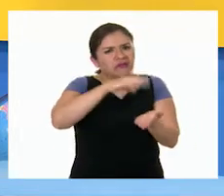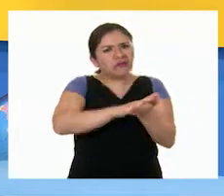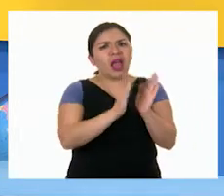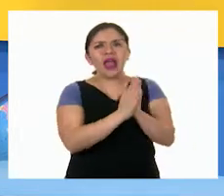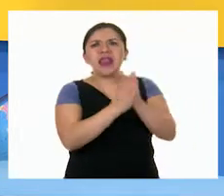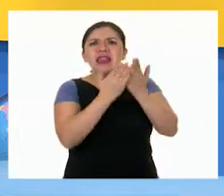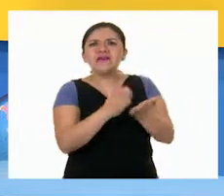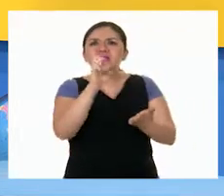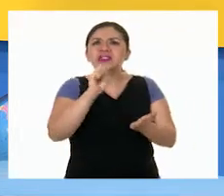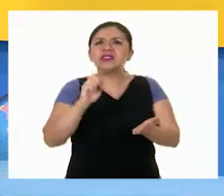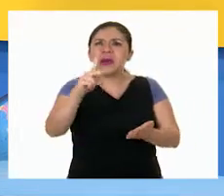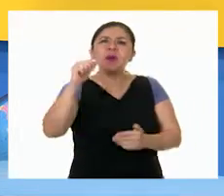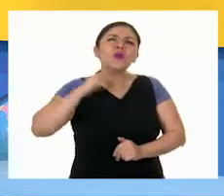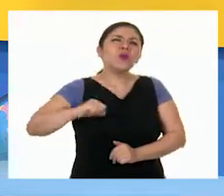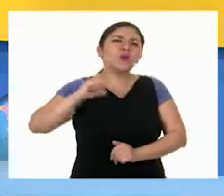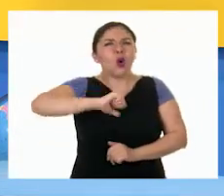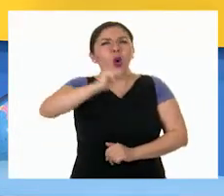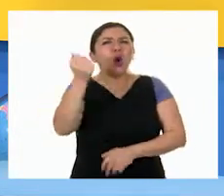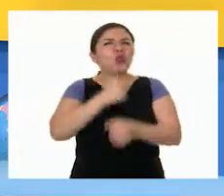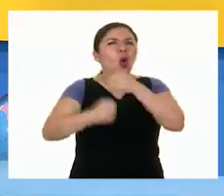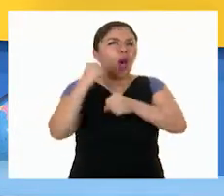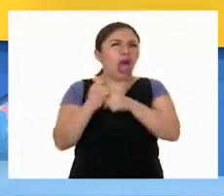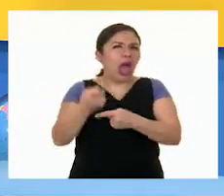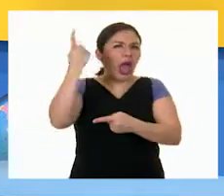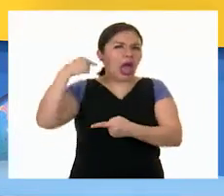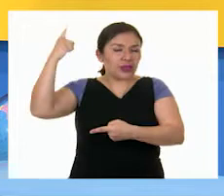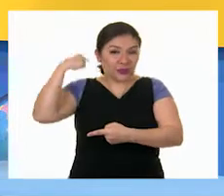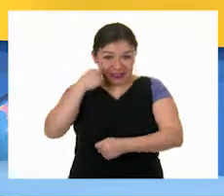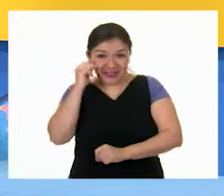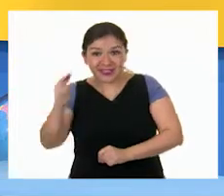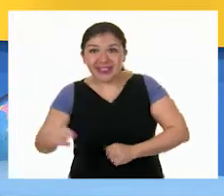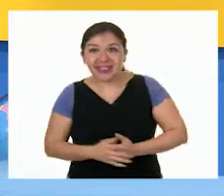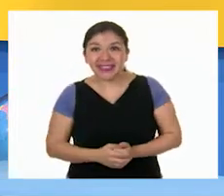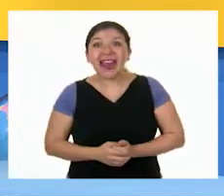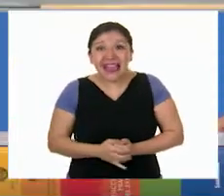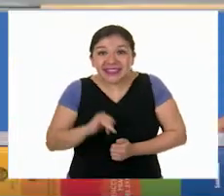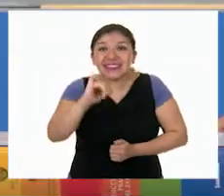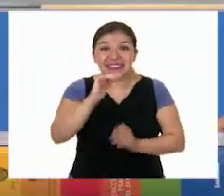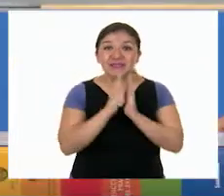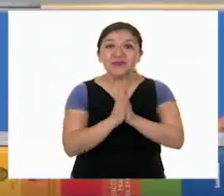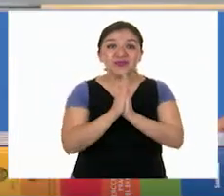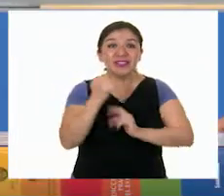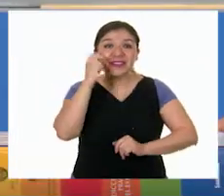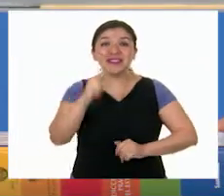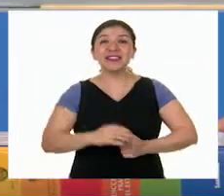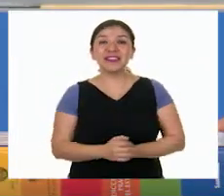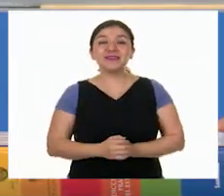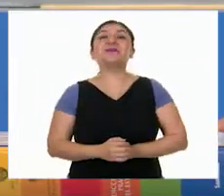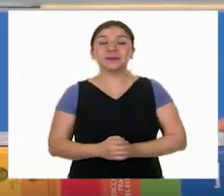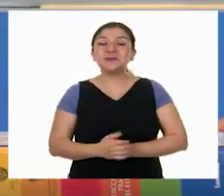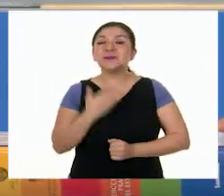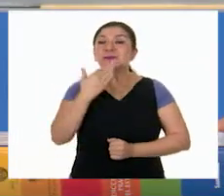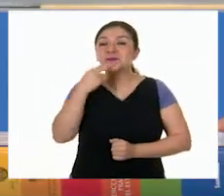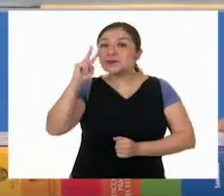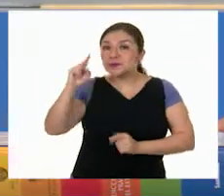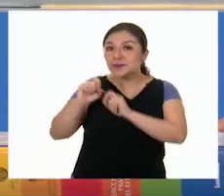los libros de texto de generaciones pasadas. ¿Quieren verla? Sí, sí. Por favor. Ok, vamos a verla.